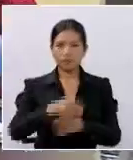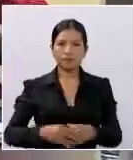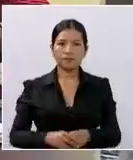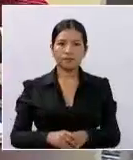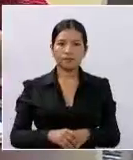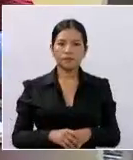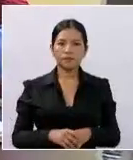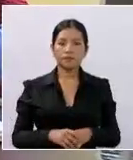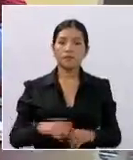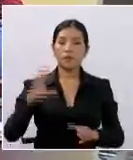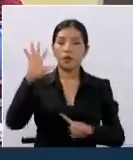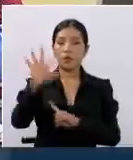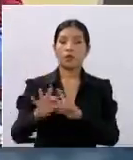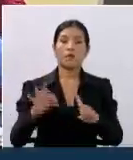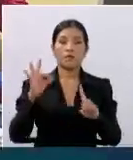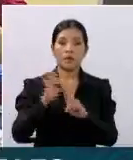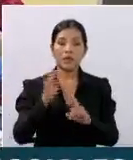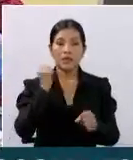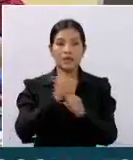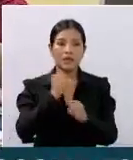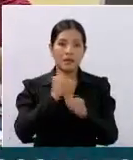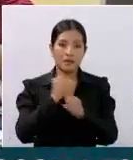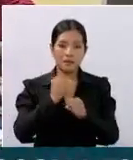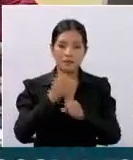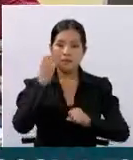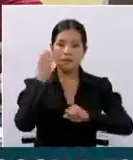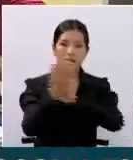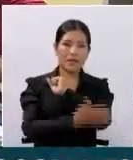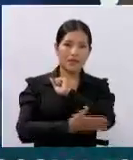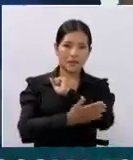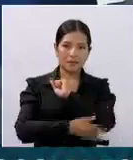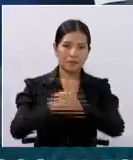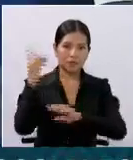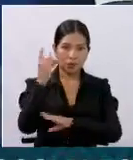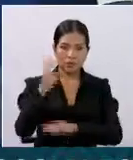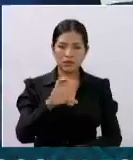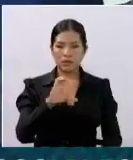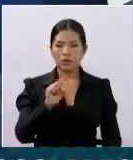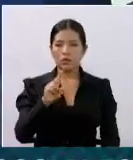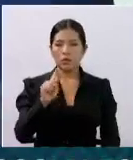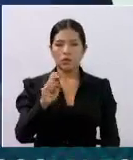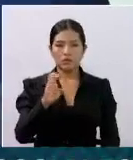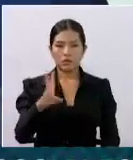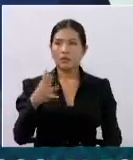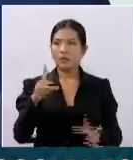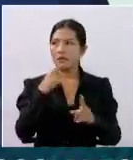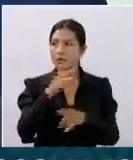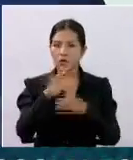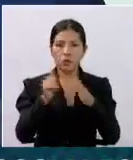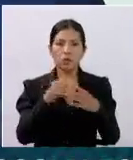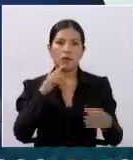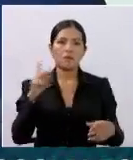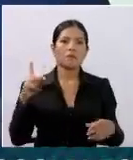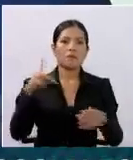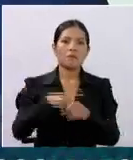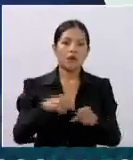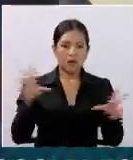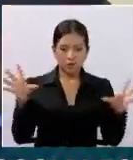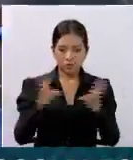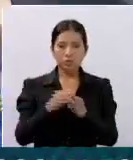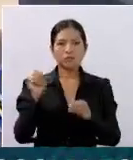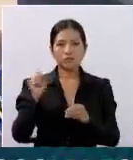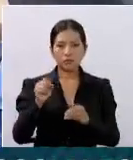La Confederación de Trabajadores Campesinos de Bolivia, CESUT, se metió a conocer que participarán del Cabildo de las Organizaciones